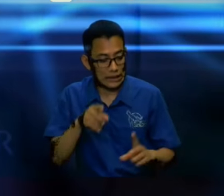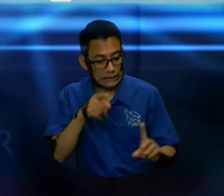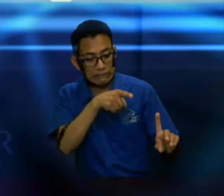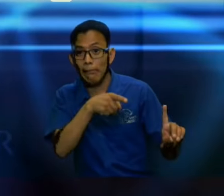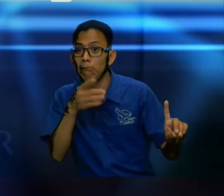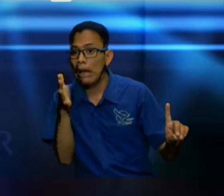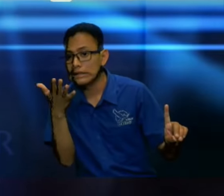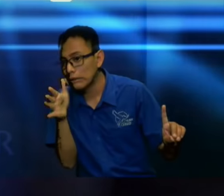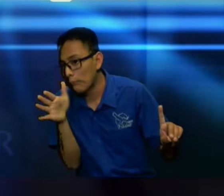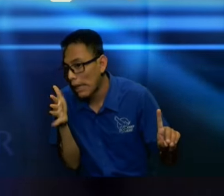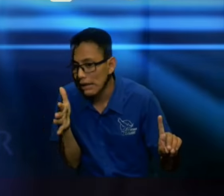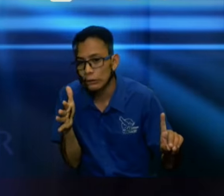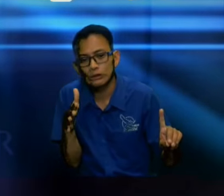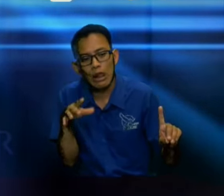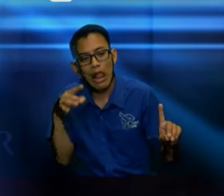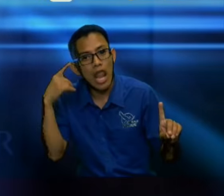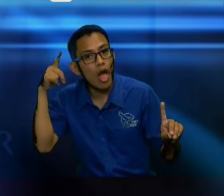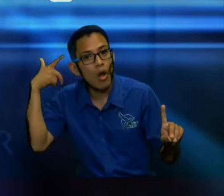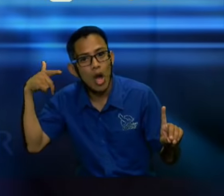loco.